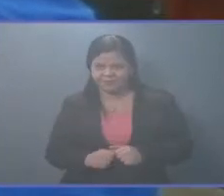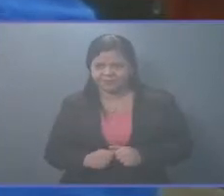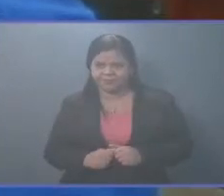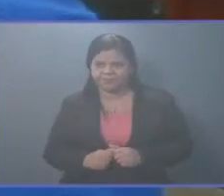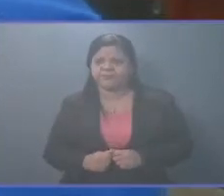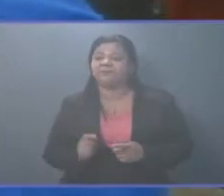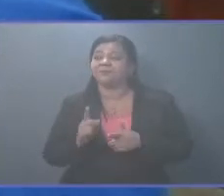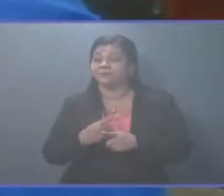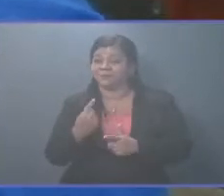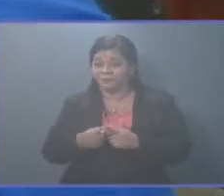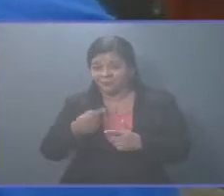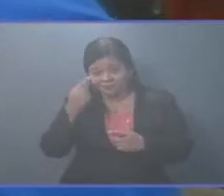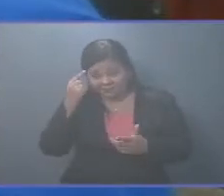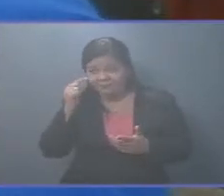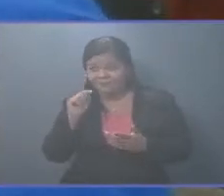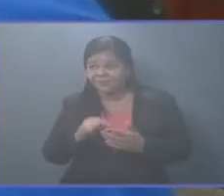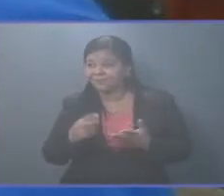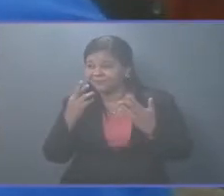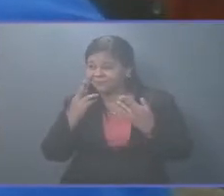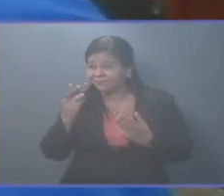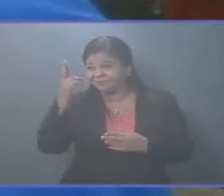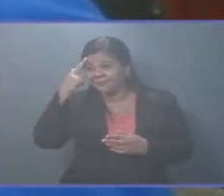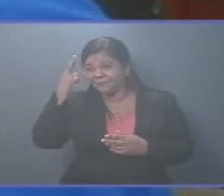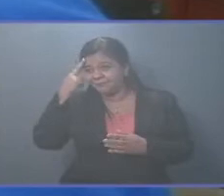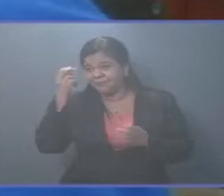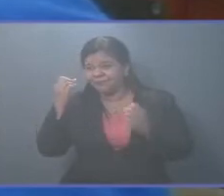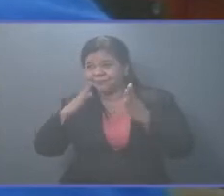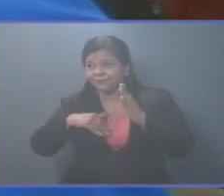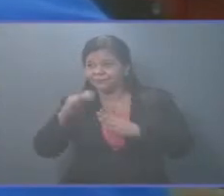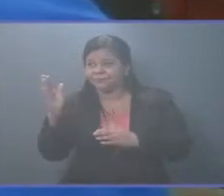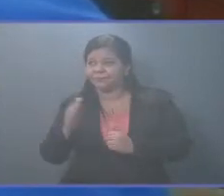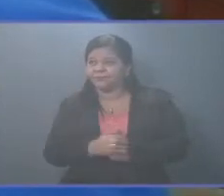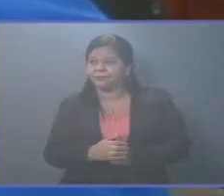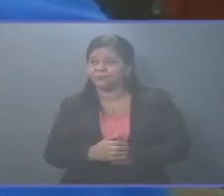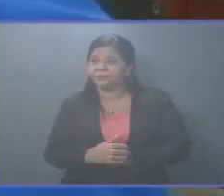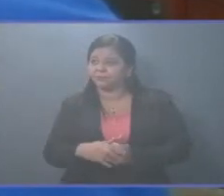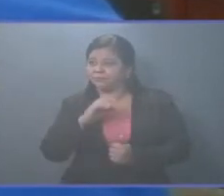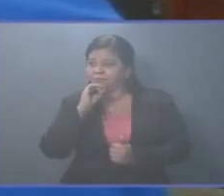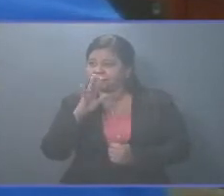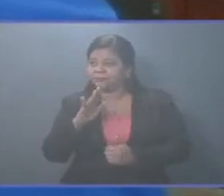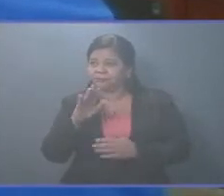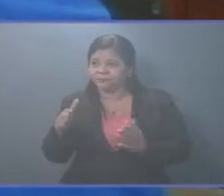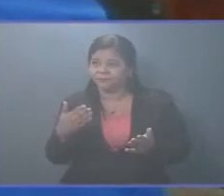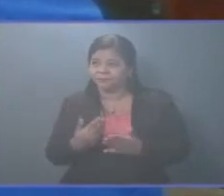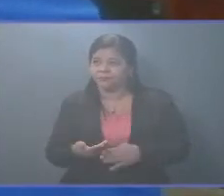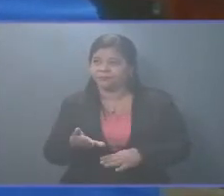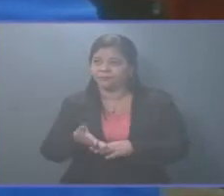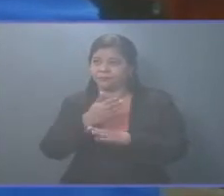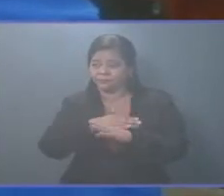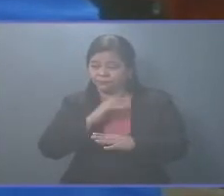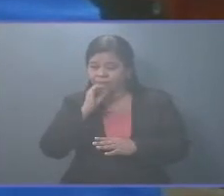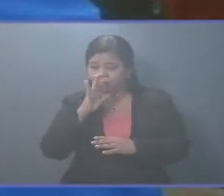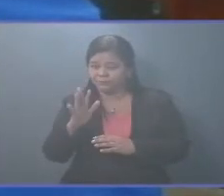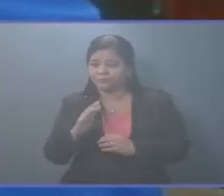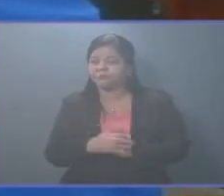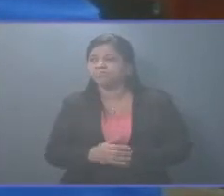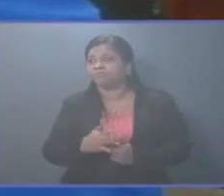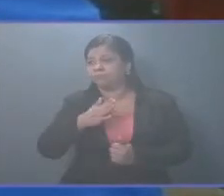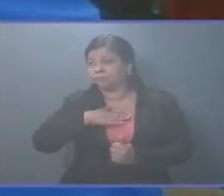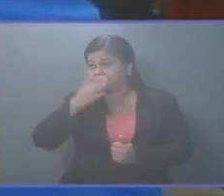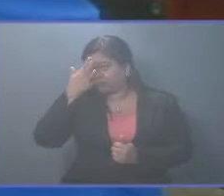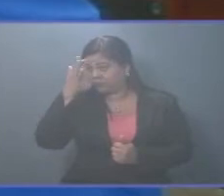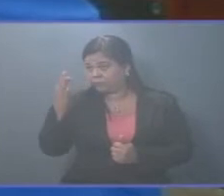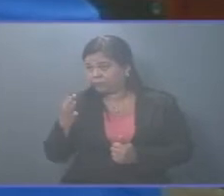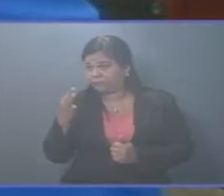que hay, y por muchas razones, una ya las mencionaba el doctor Guido, ¿vea? Yo creo que el llamado al